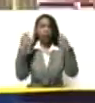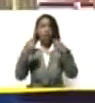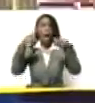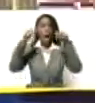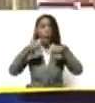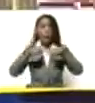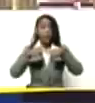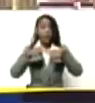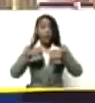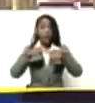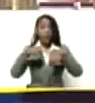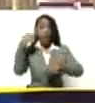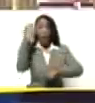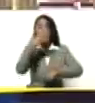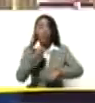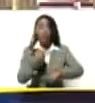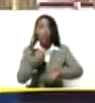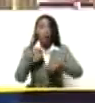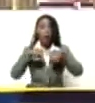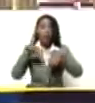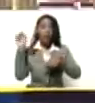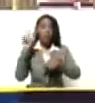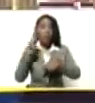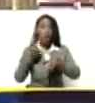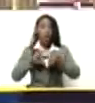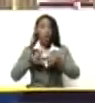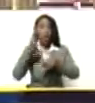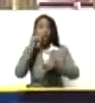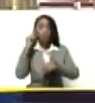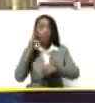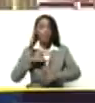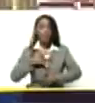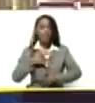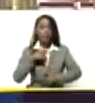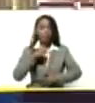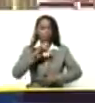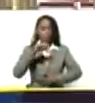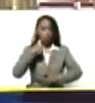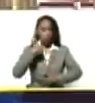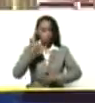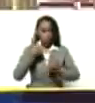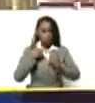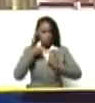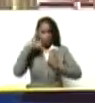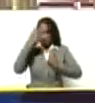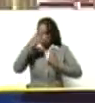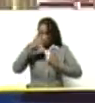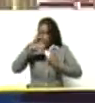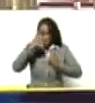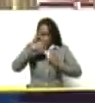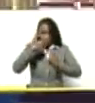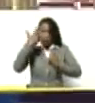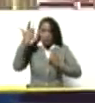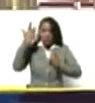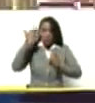sobre todo la juventud y los niños sintieran vergüenza de ser venezolanos